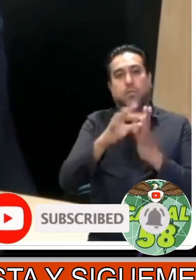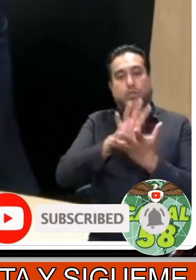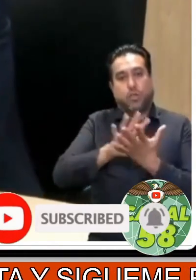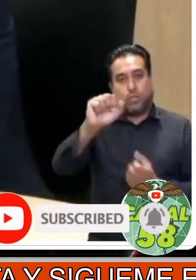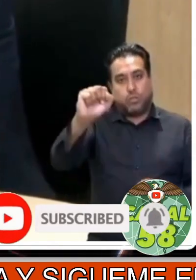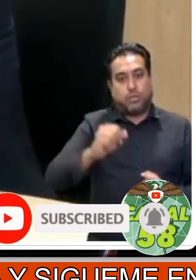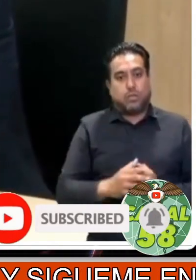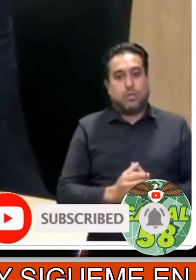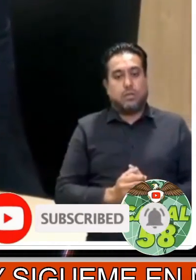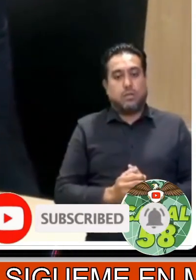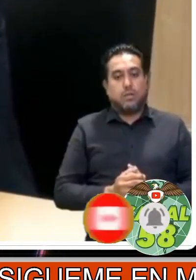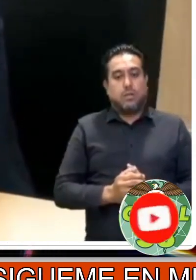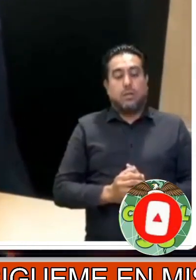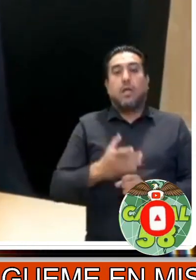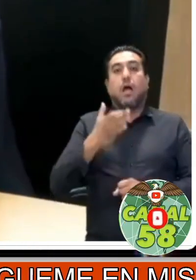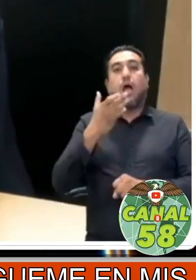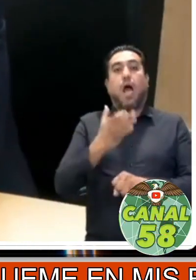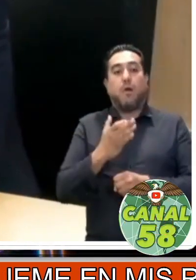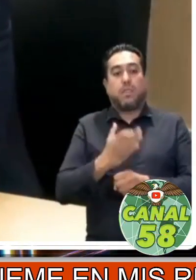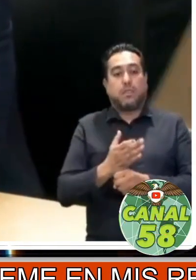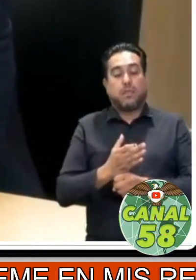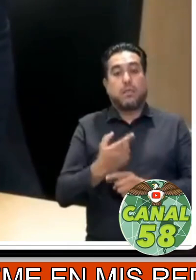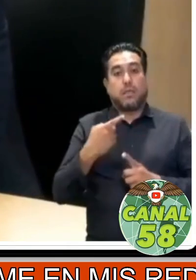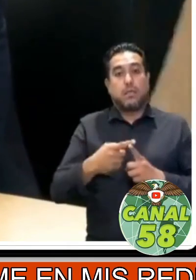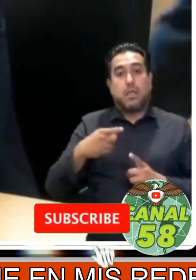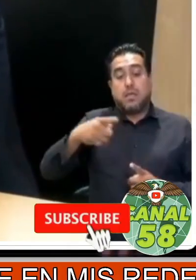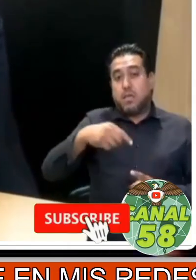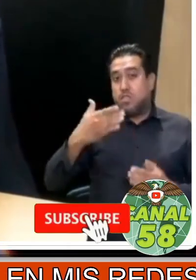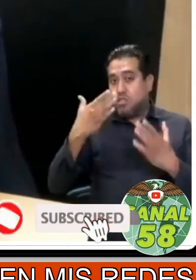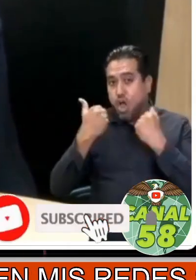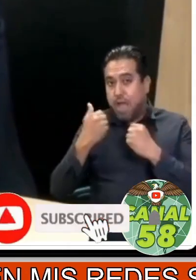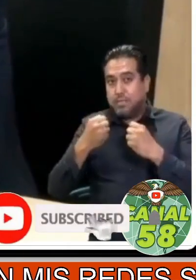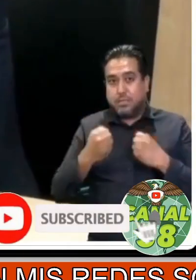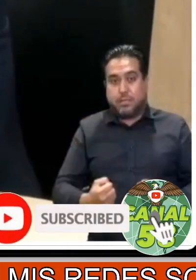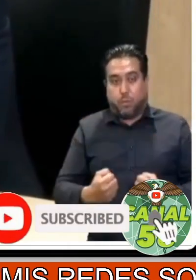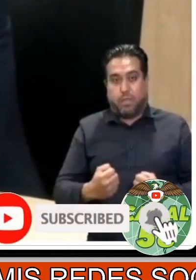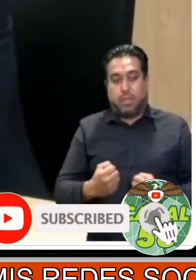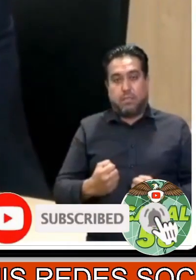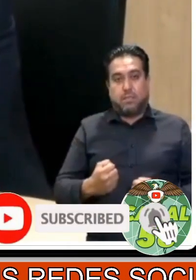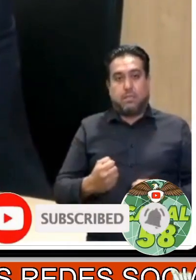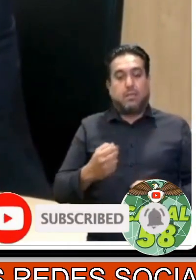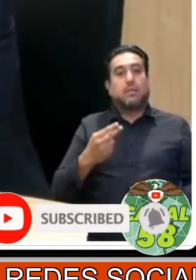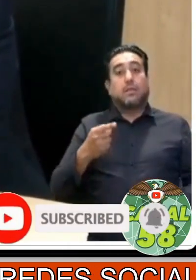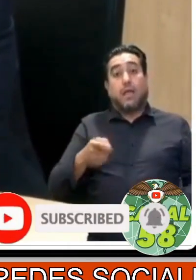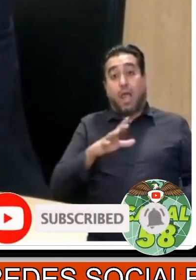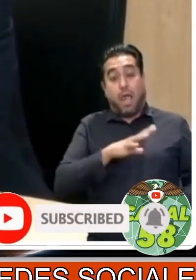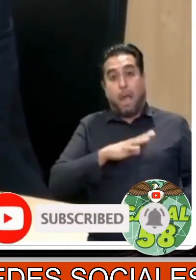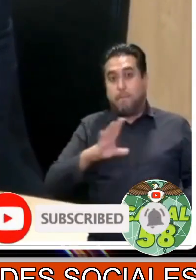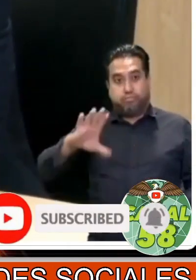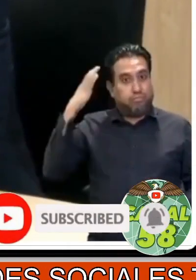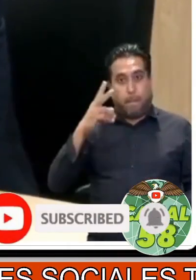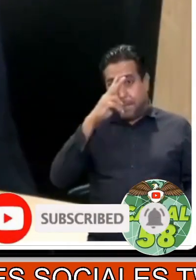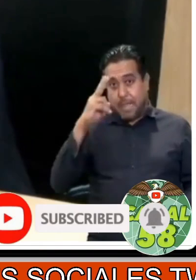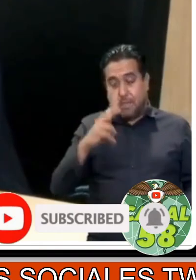Constitucionales, porque en estos momentos álgidos de inseguridad progresiva y galopante, no vemos